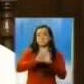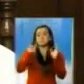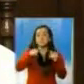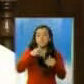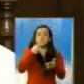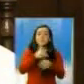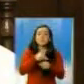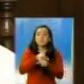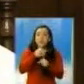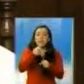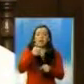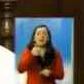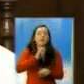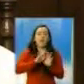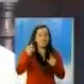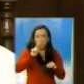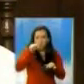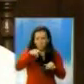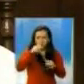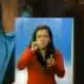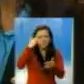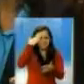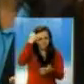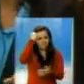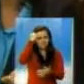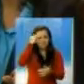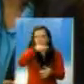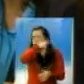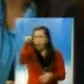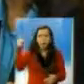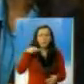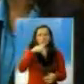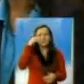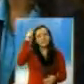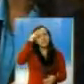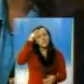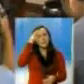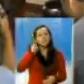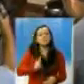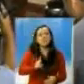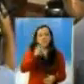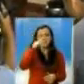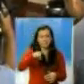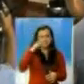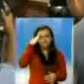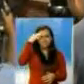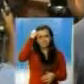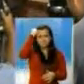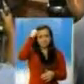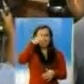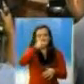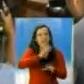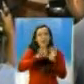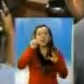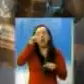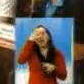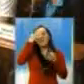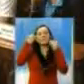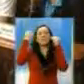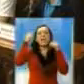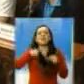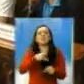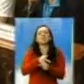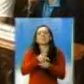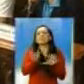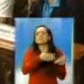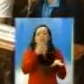doradas. Es un triunfo bastante significativo. Aunque no se ha afinado detalles, se recibirá al atleta de la medalla de plata,